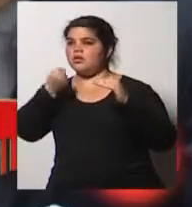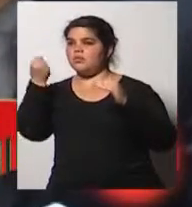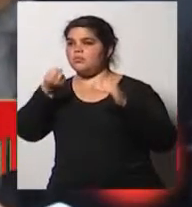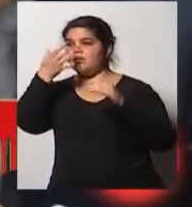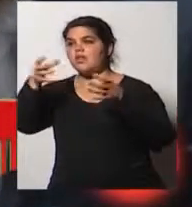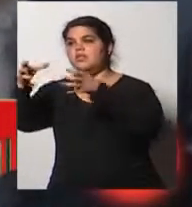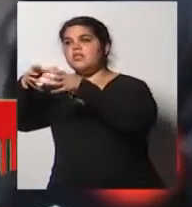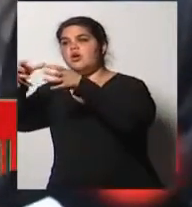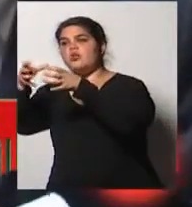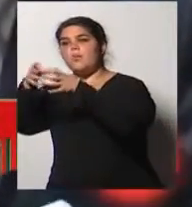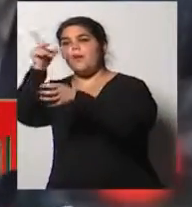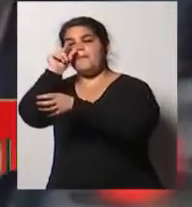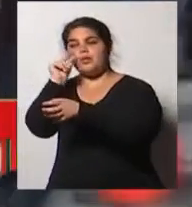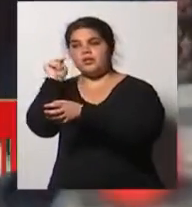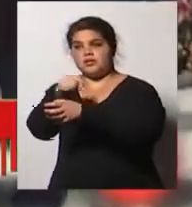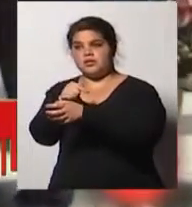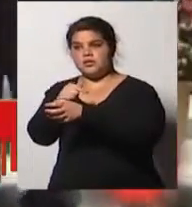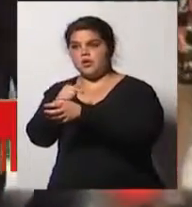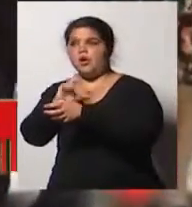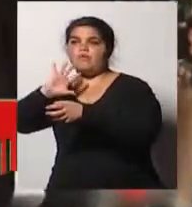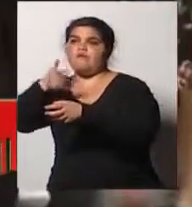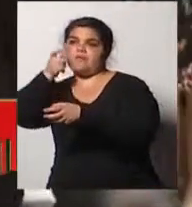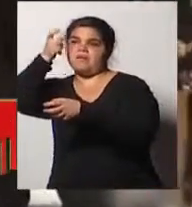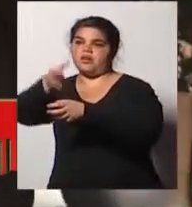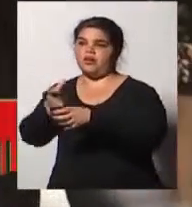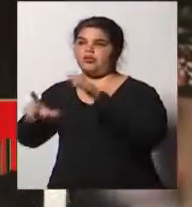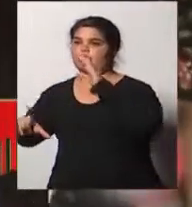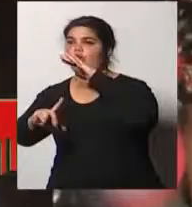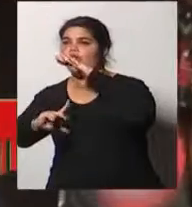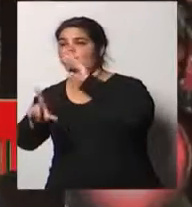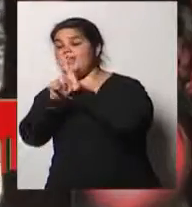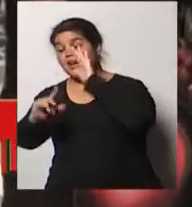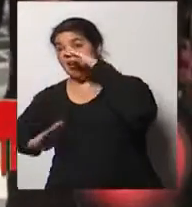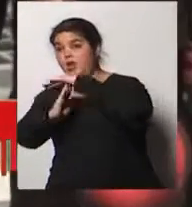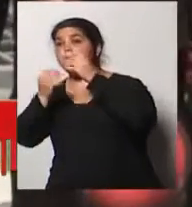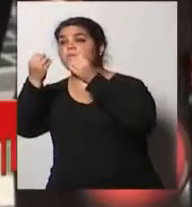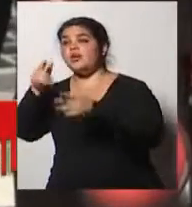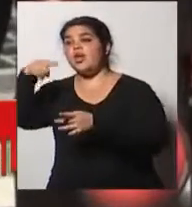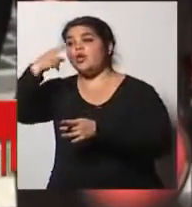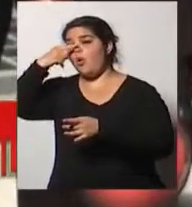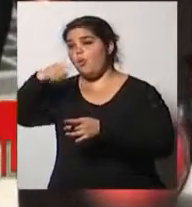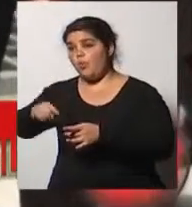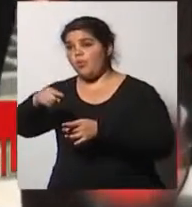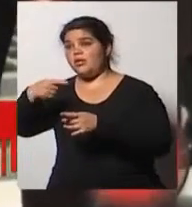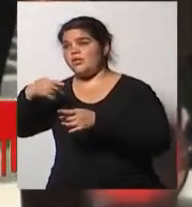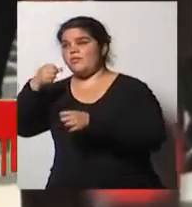poderes políticos por el control de constitucionalidad, justamente, por ser el último intérprete de la Constitución, ¿no?